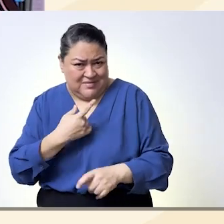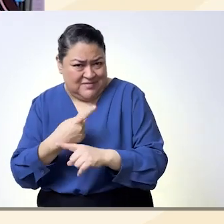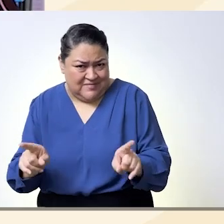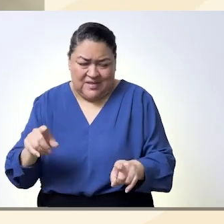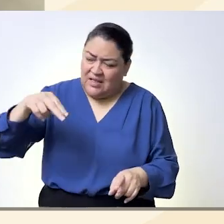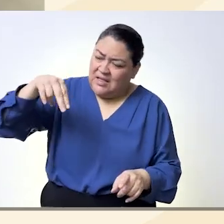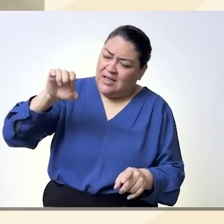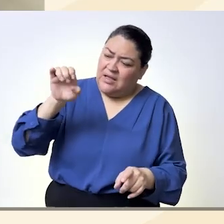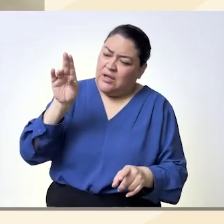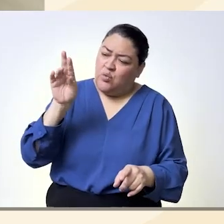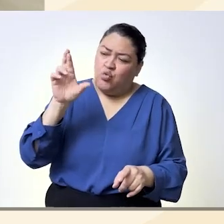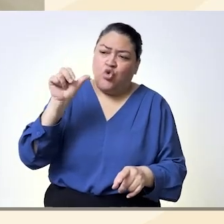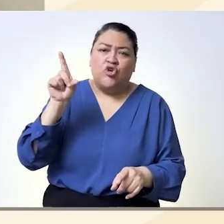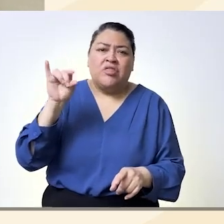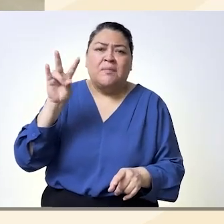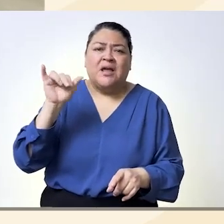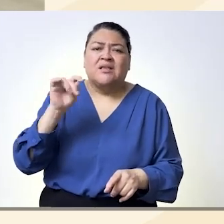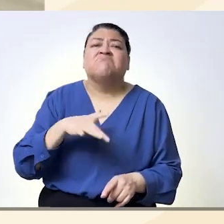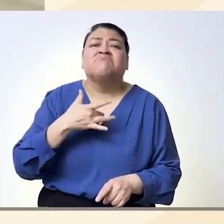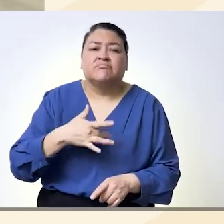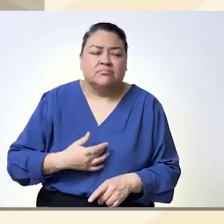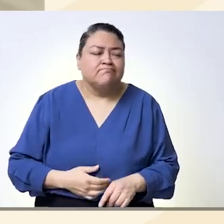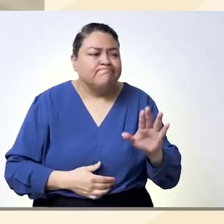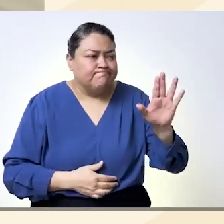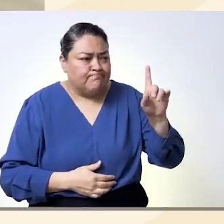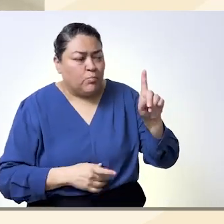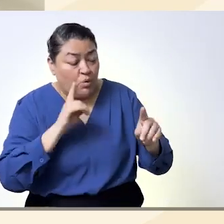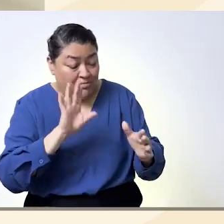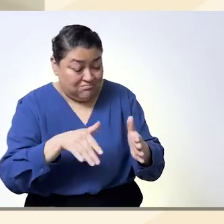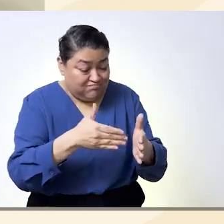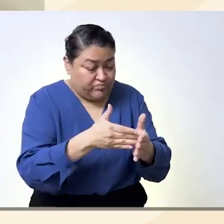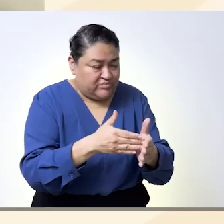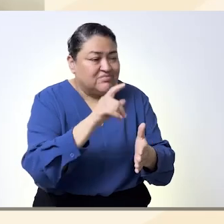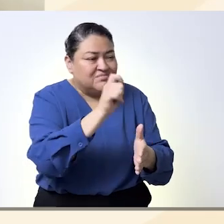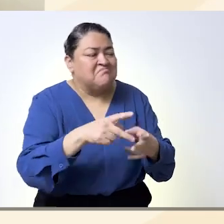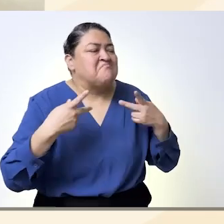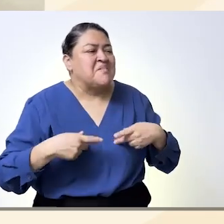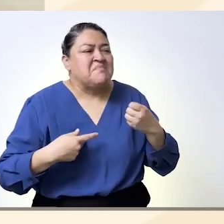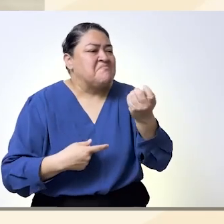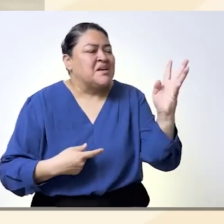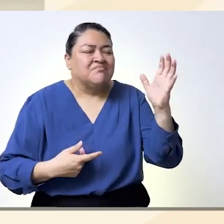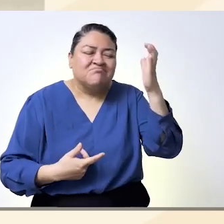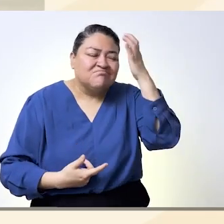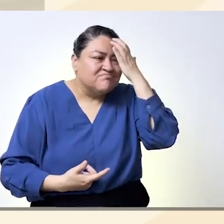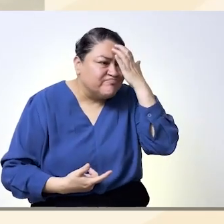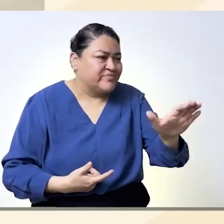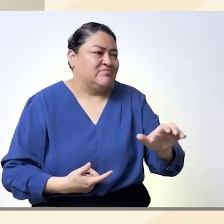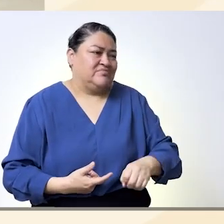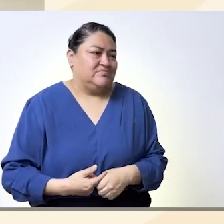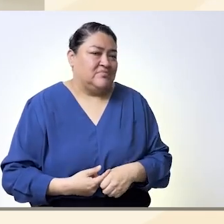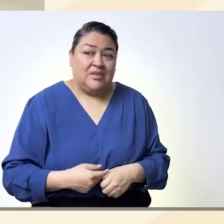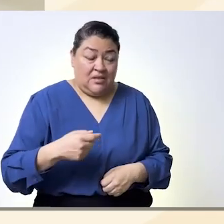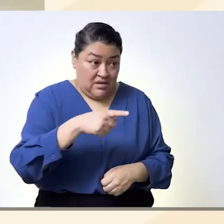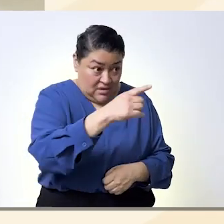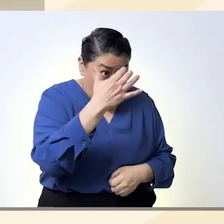la principal barrera es el desconocimiento. La gente no sabe qué son las neurodivergencias. Y